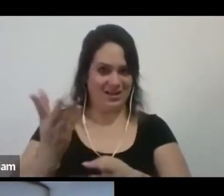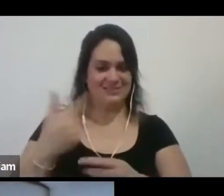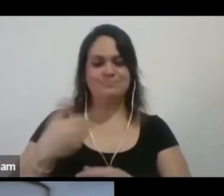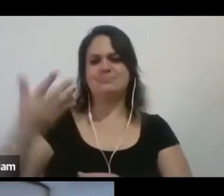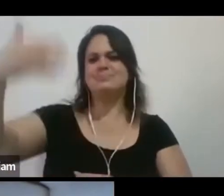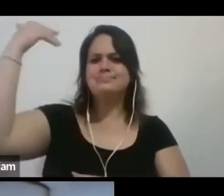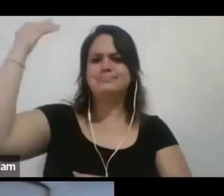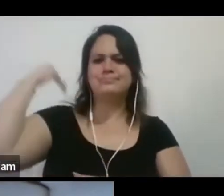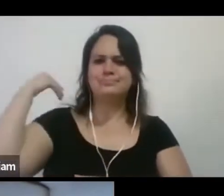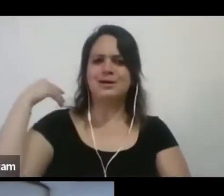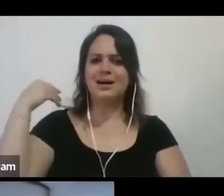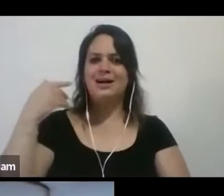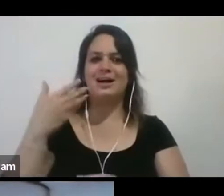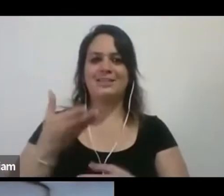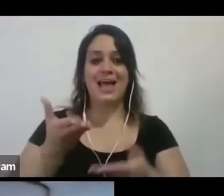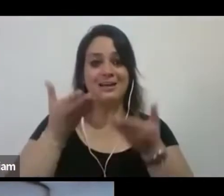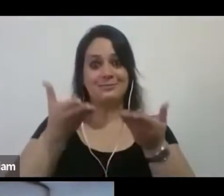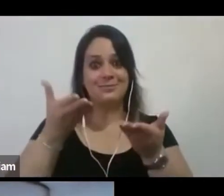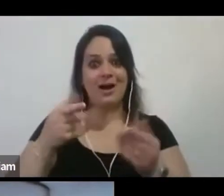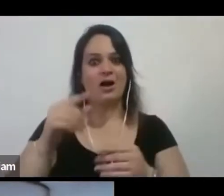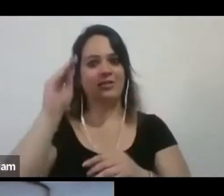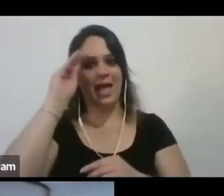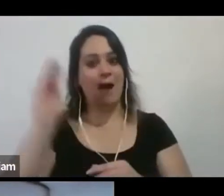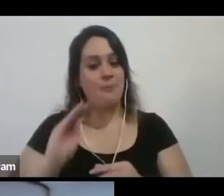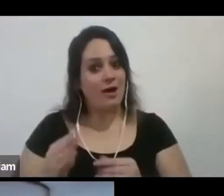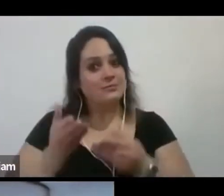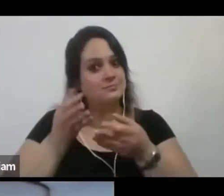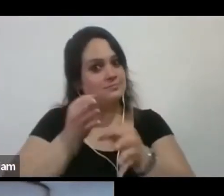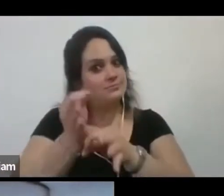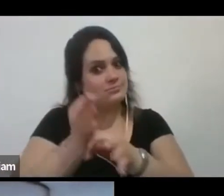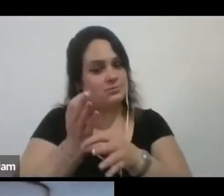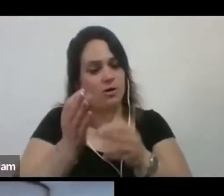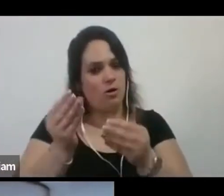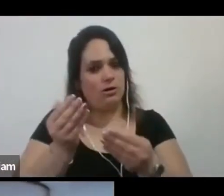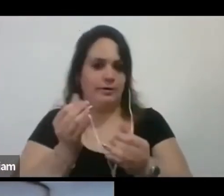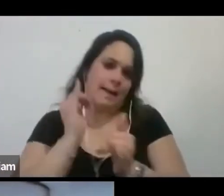desempeñé en la asesoría letrada, hasta que